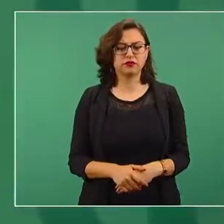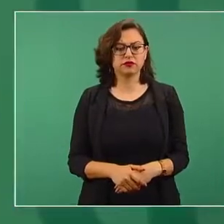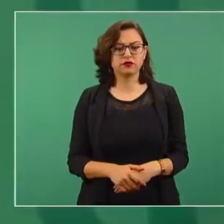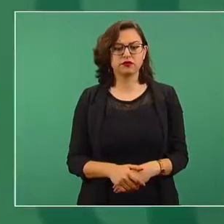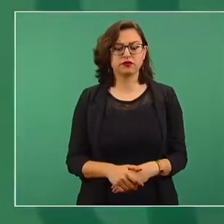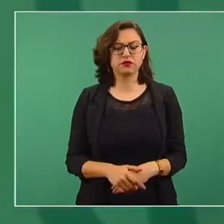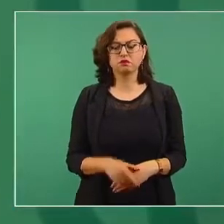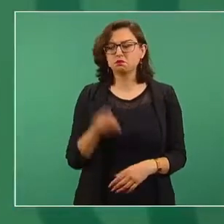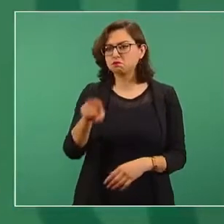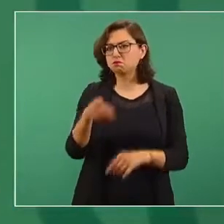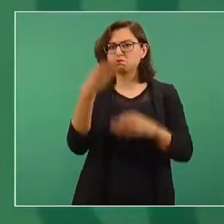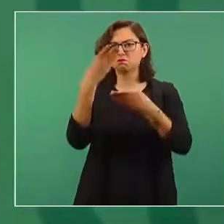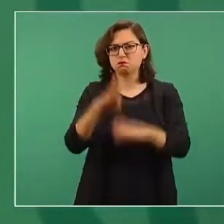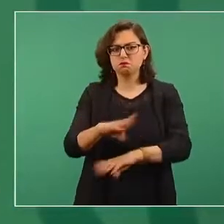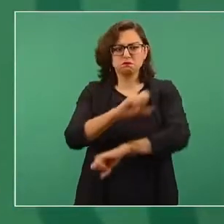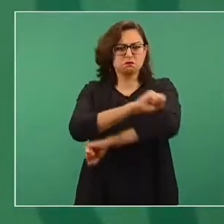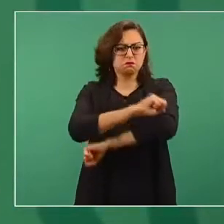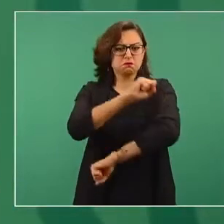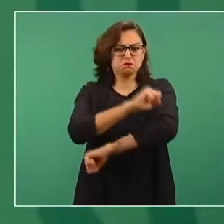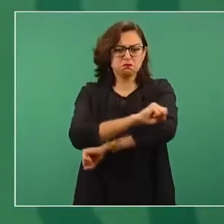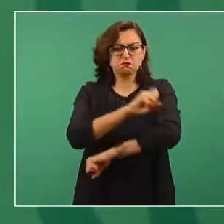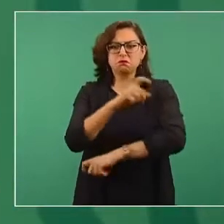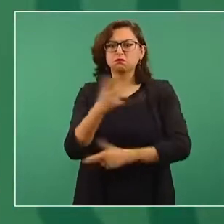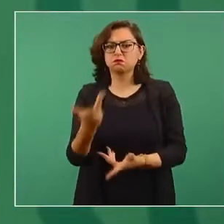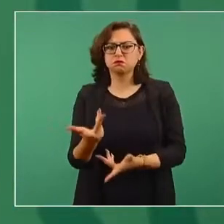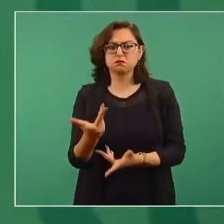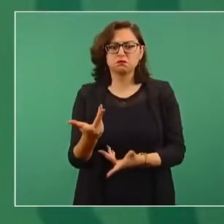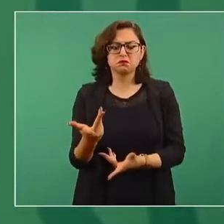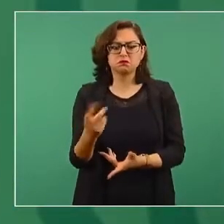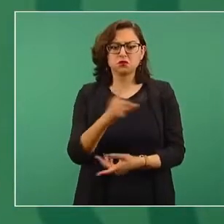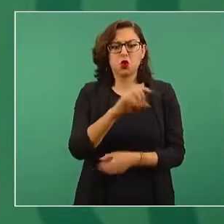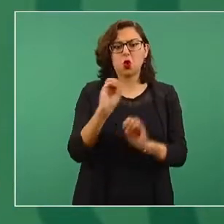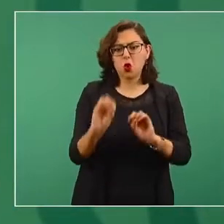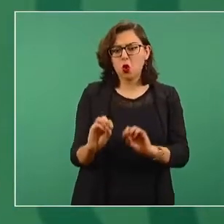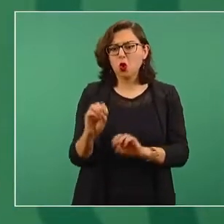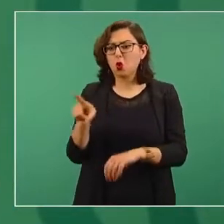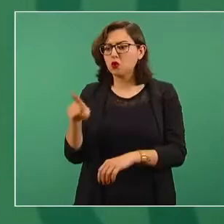en una ventanilla de Hacienda